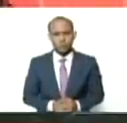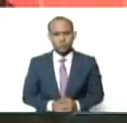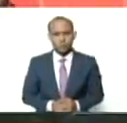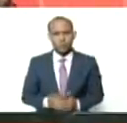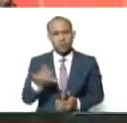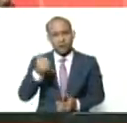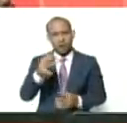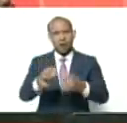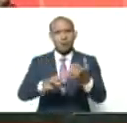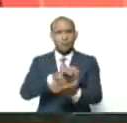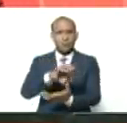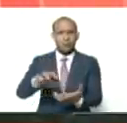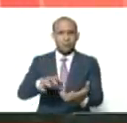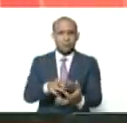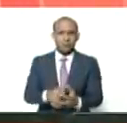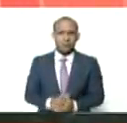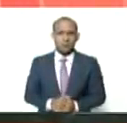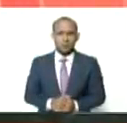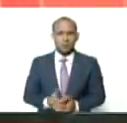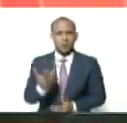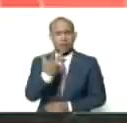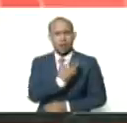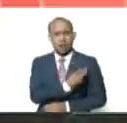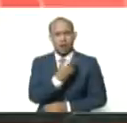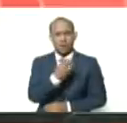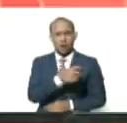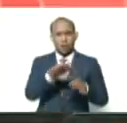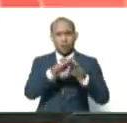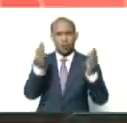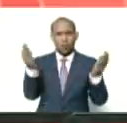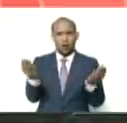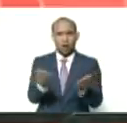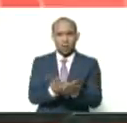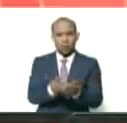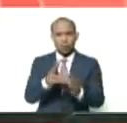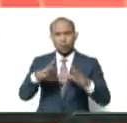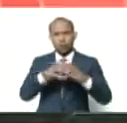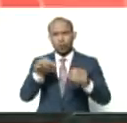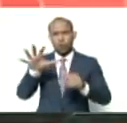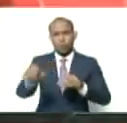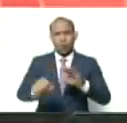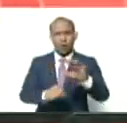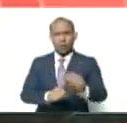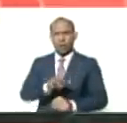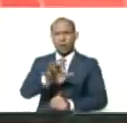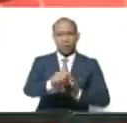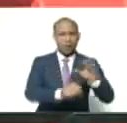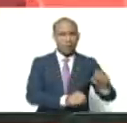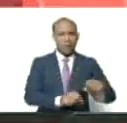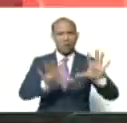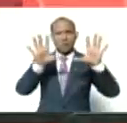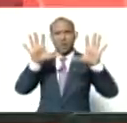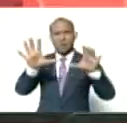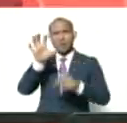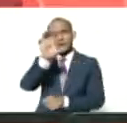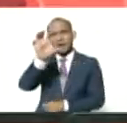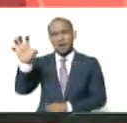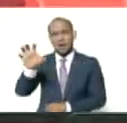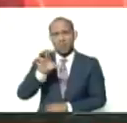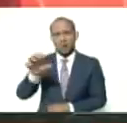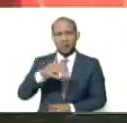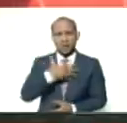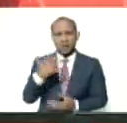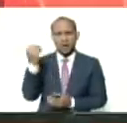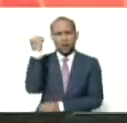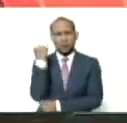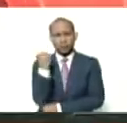Hay problemas. Y las vacunas en el mundo están siendo acaparadas por apenas 10 países. Están acaparando